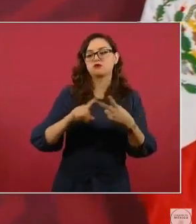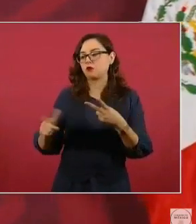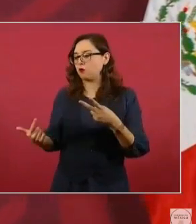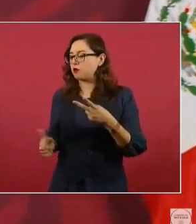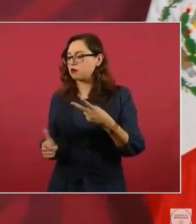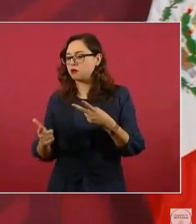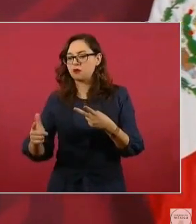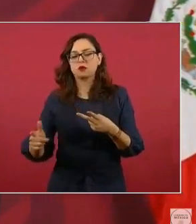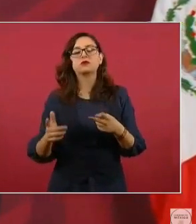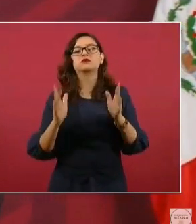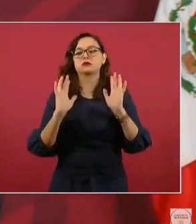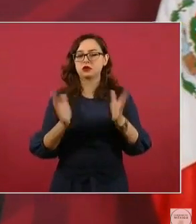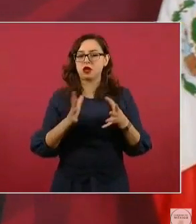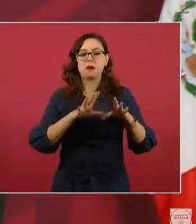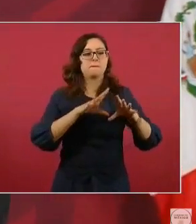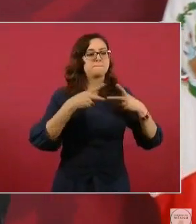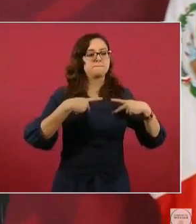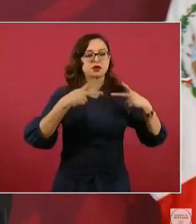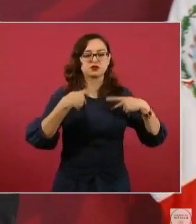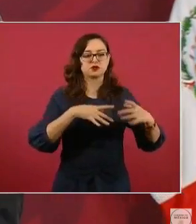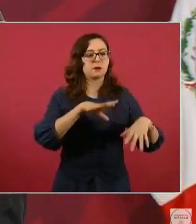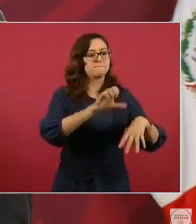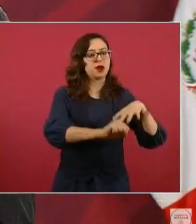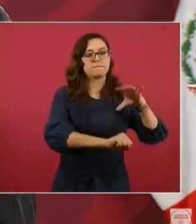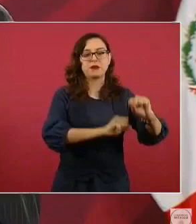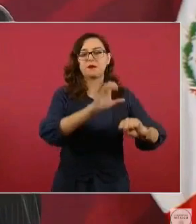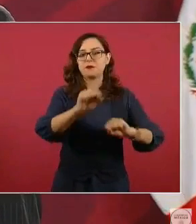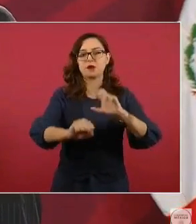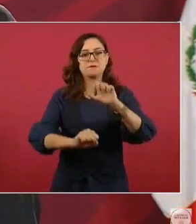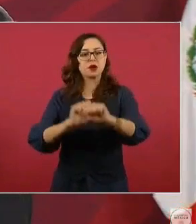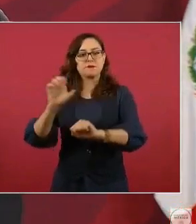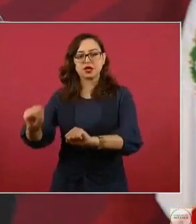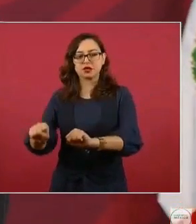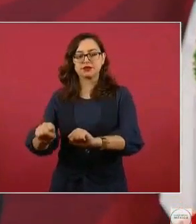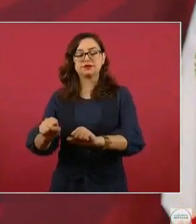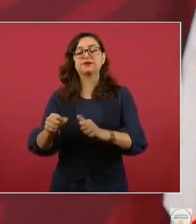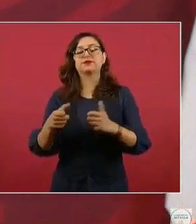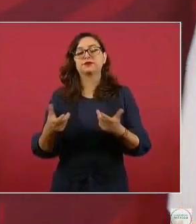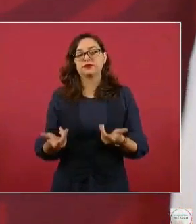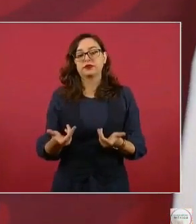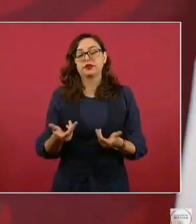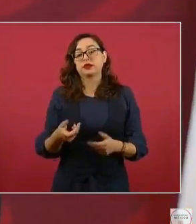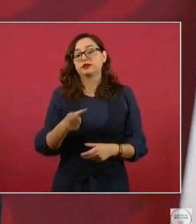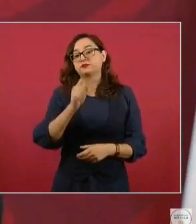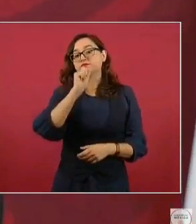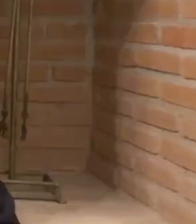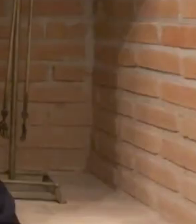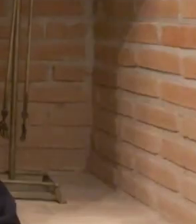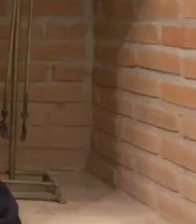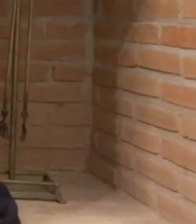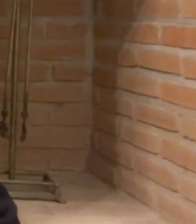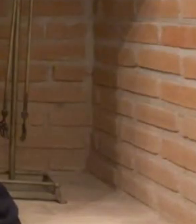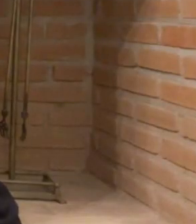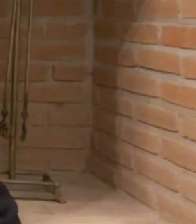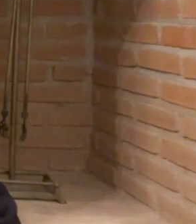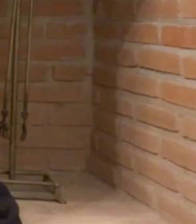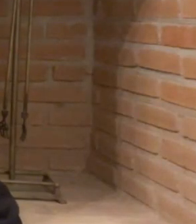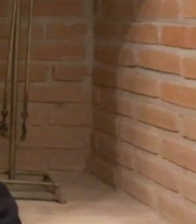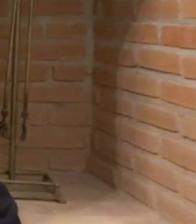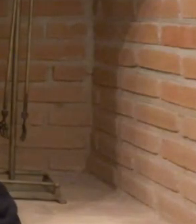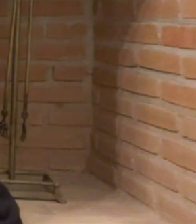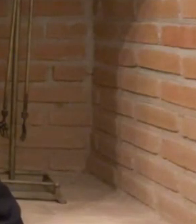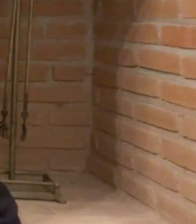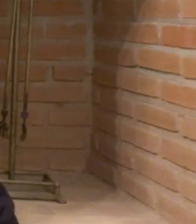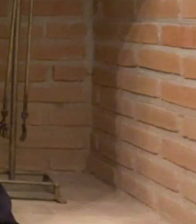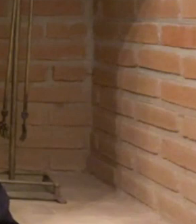que desde el Estado de México ha funcionado el crimen organizado de cuello blanco, el crimen organizado